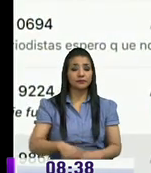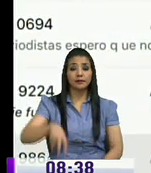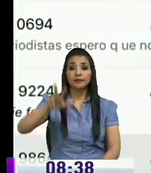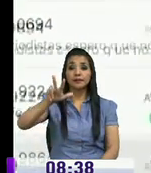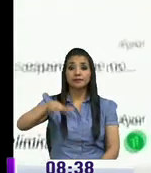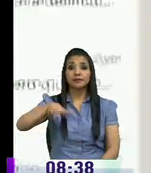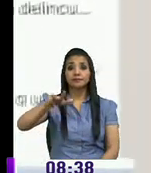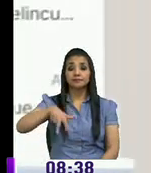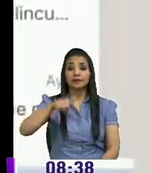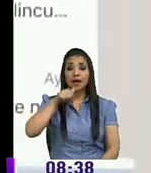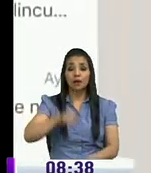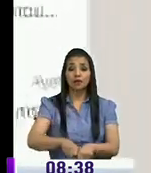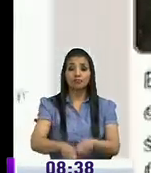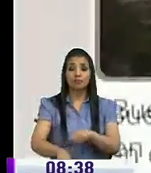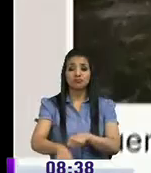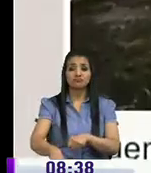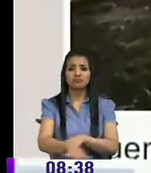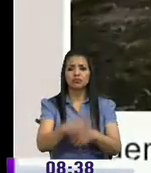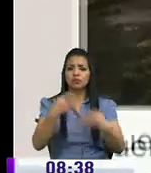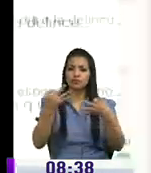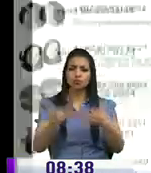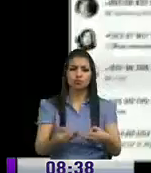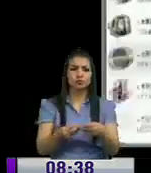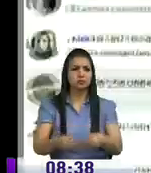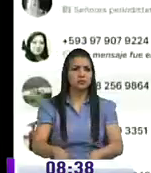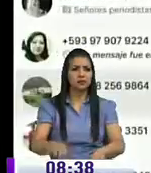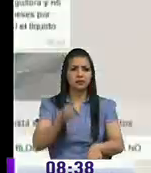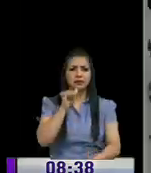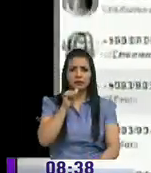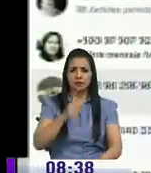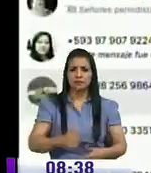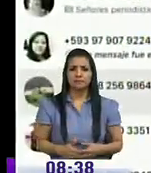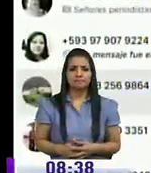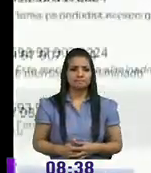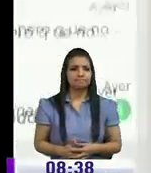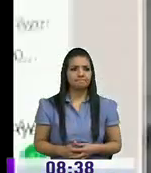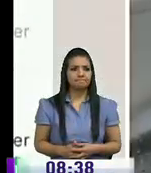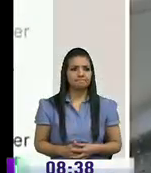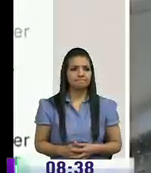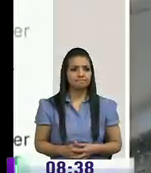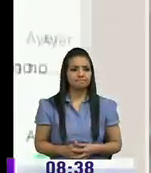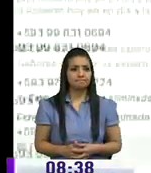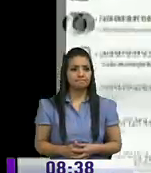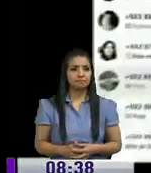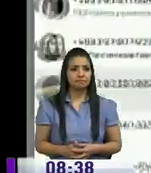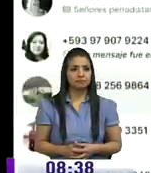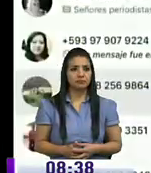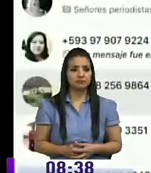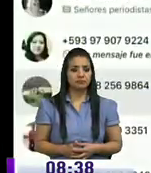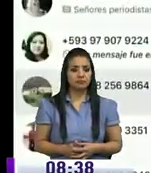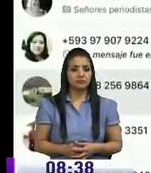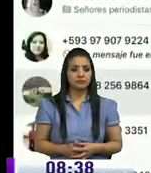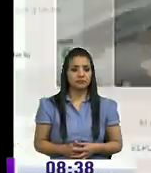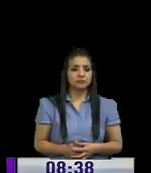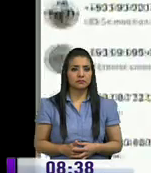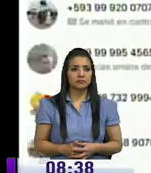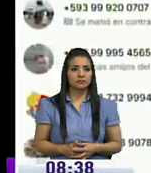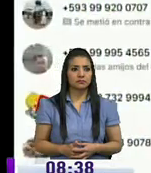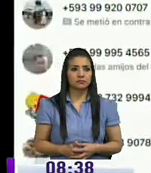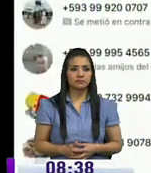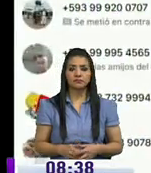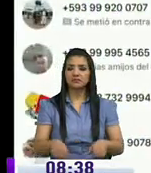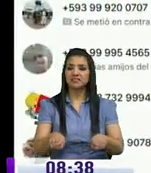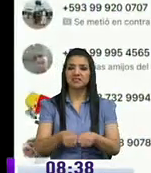3 meses. Por favor, no es justo que se desperdicie así. Increíble. Realmente, vean, wow. Y fugas de agua por la ciudad hay